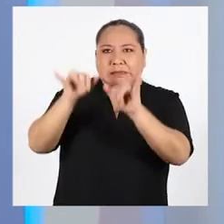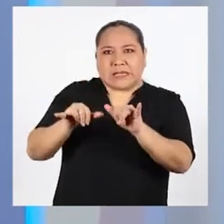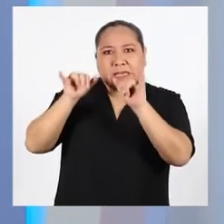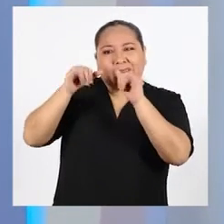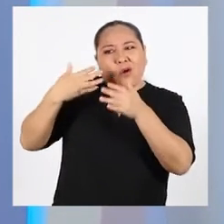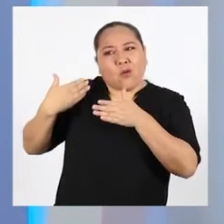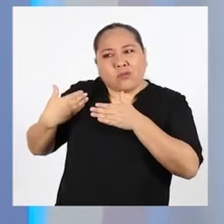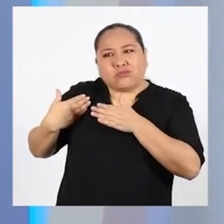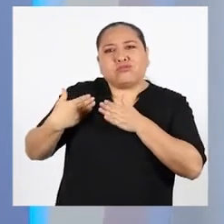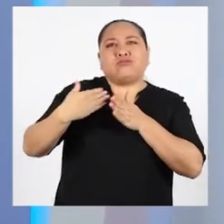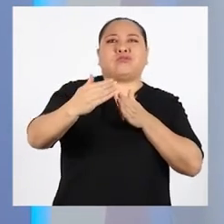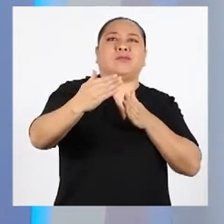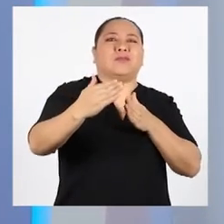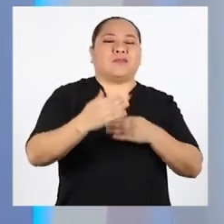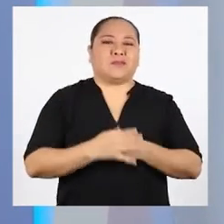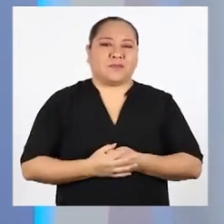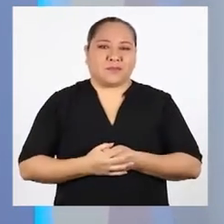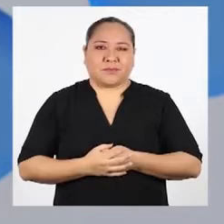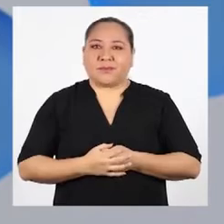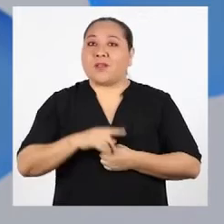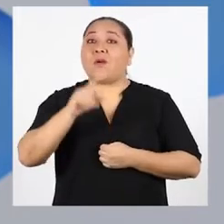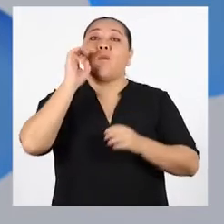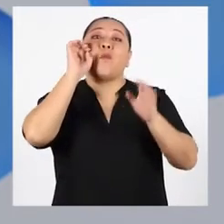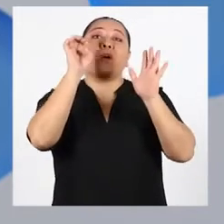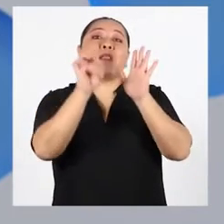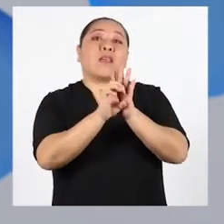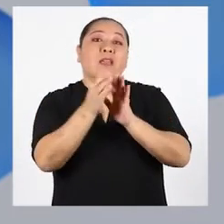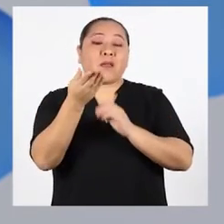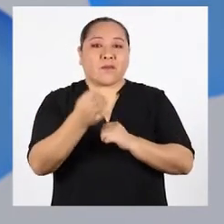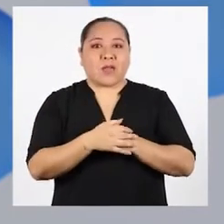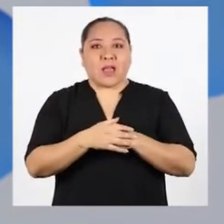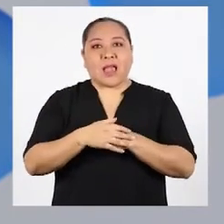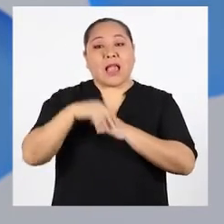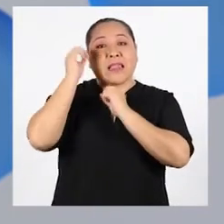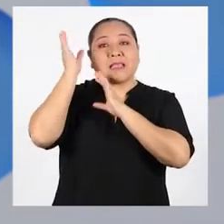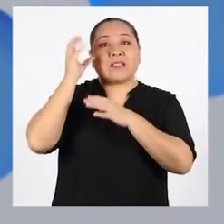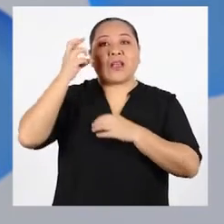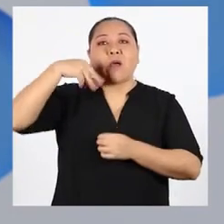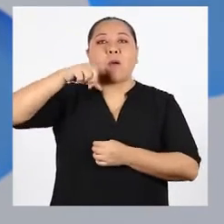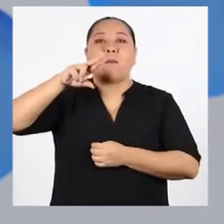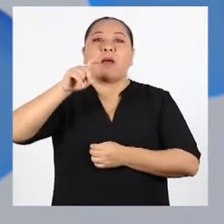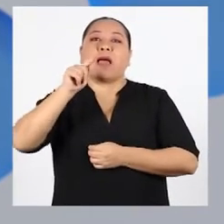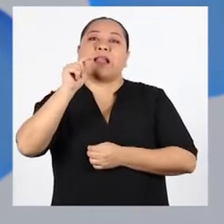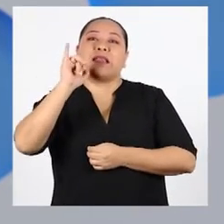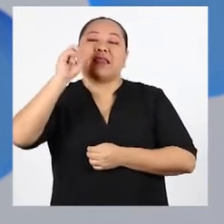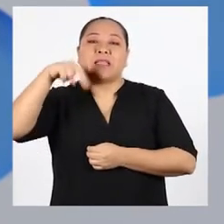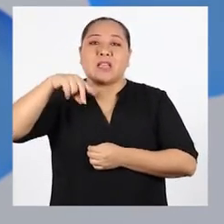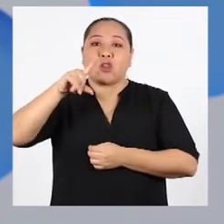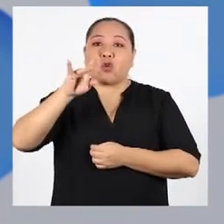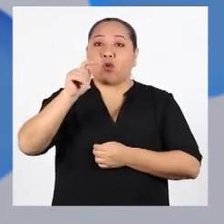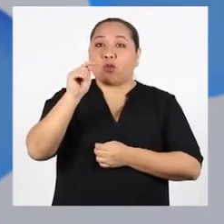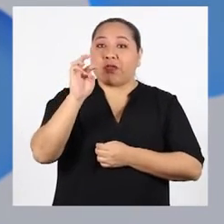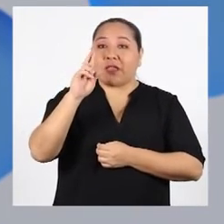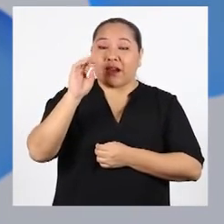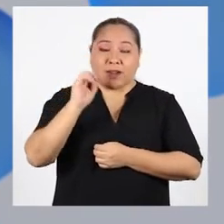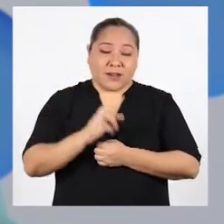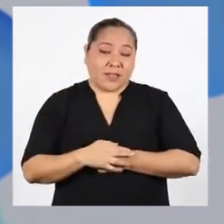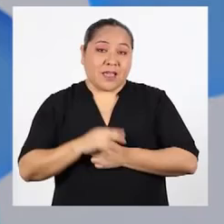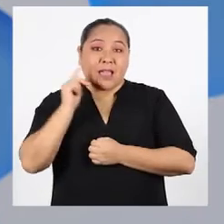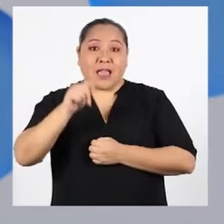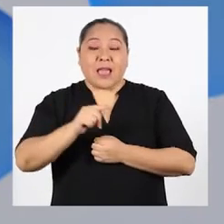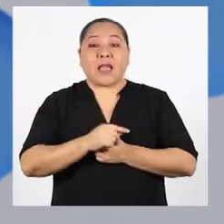quedaron marcados para la posteridad. Como por ejemplo el discurso de Martin Luther King, el